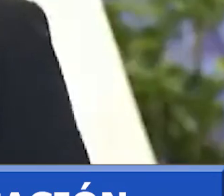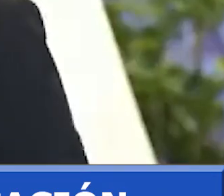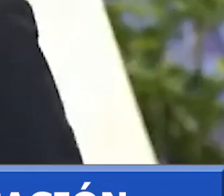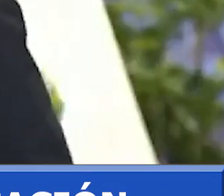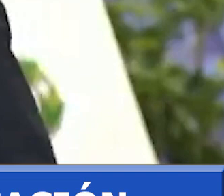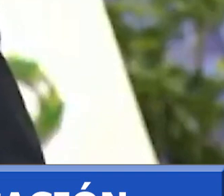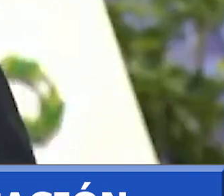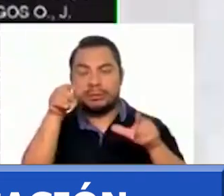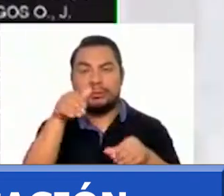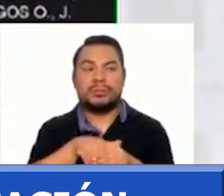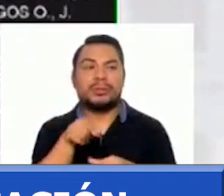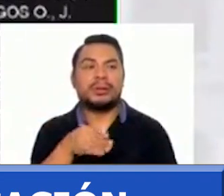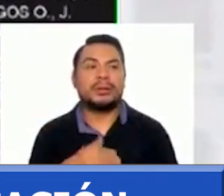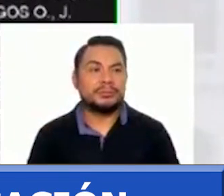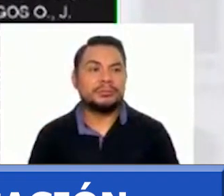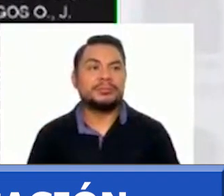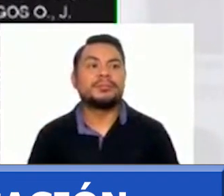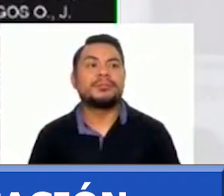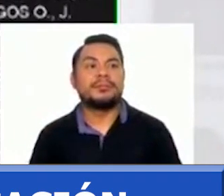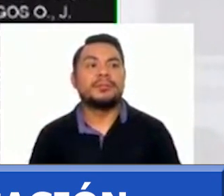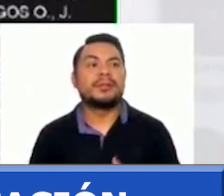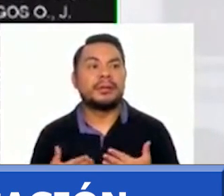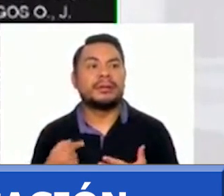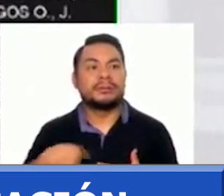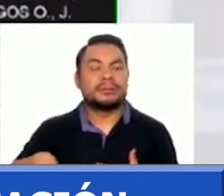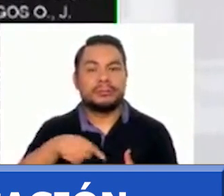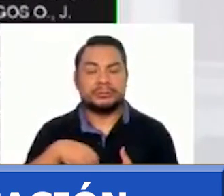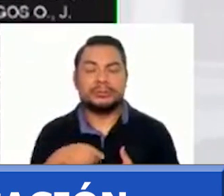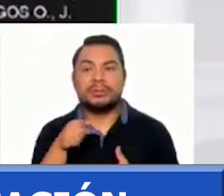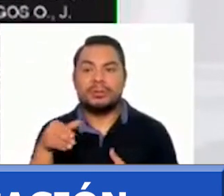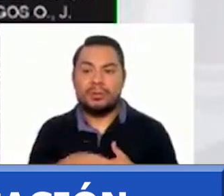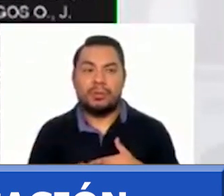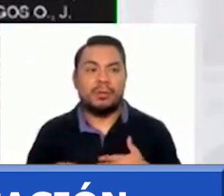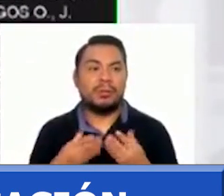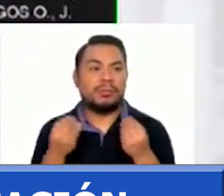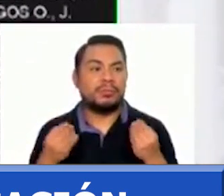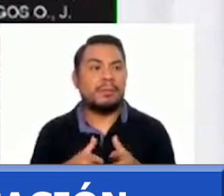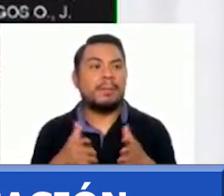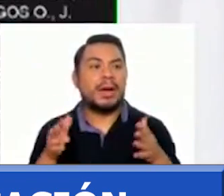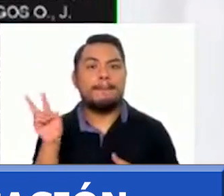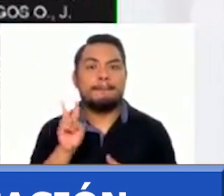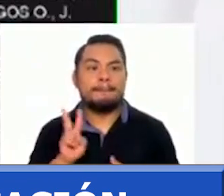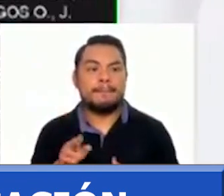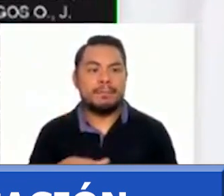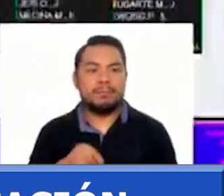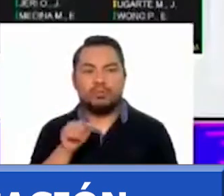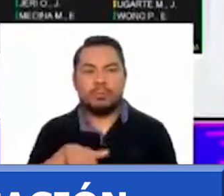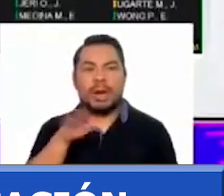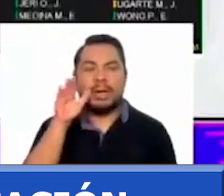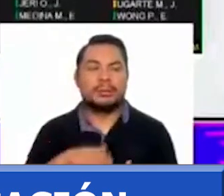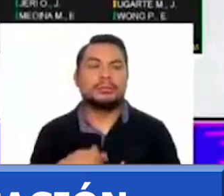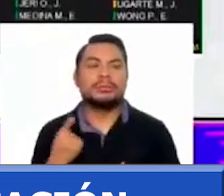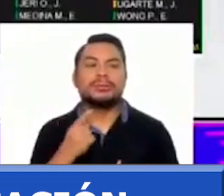final realizado por el parlamentario de Acción Popular, Wilson Soto, se recomendó suspender a sus colegas Chávez